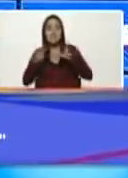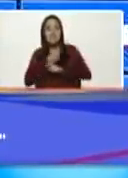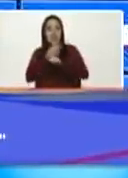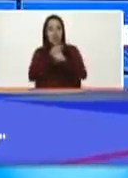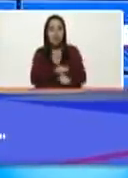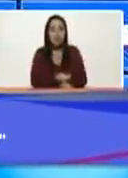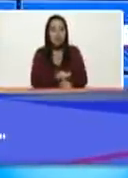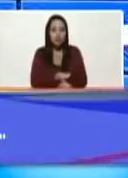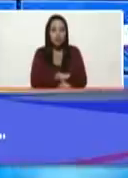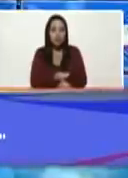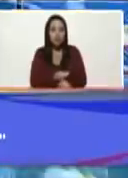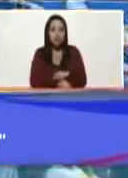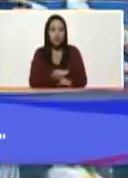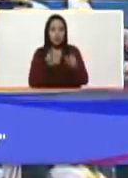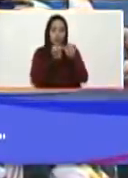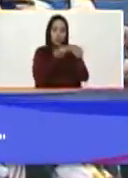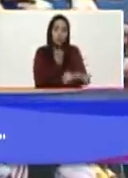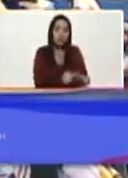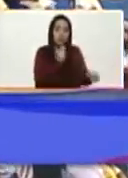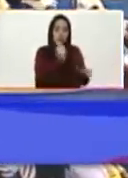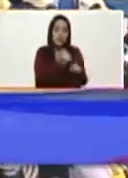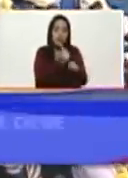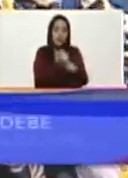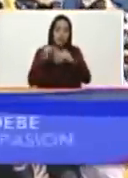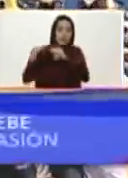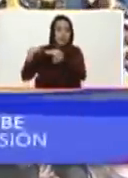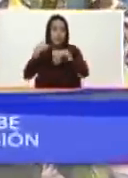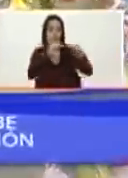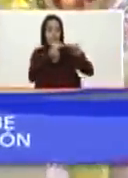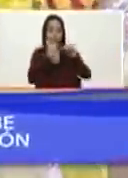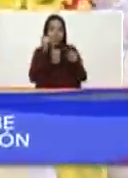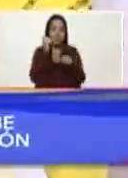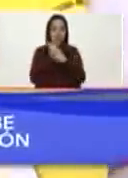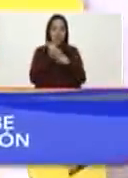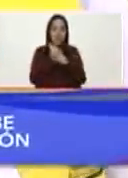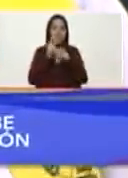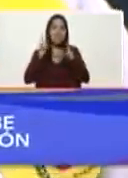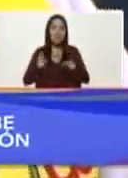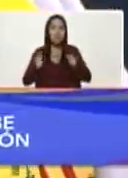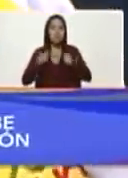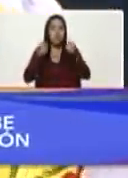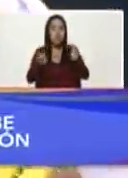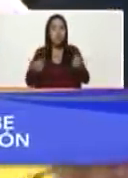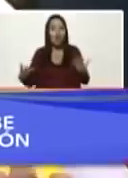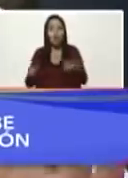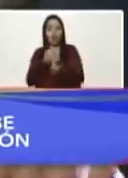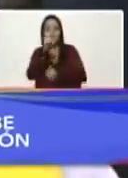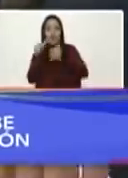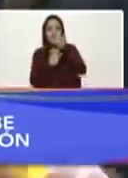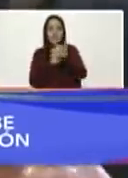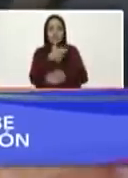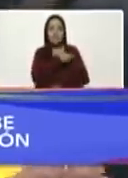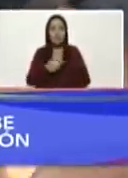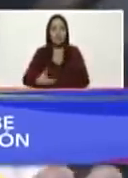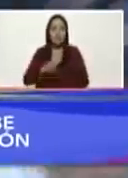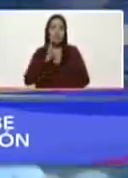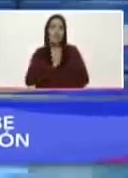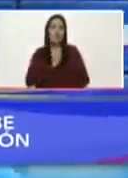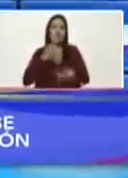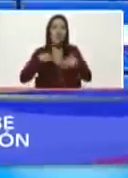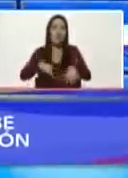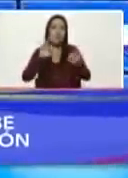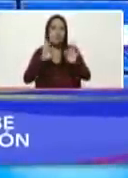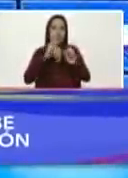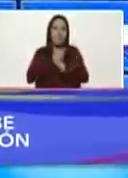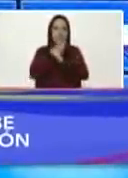su cargo, su estabilidad laboral, y me le garantiza con la vicepresidenta un bono especial de